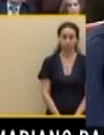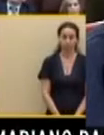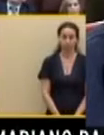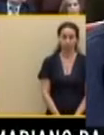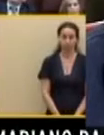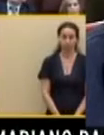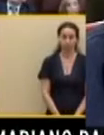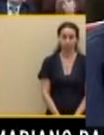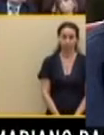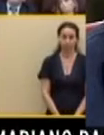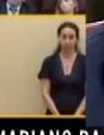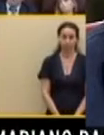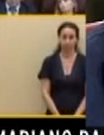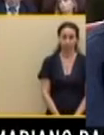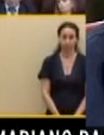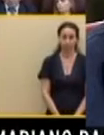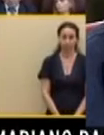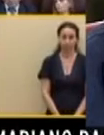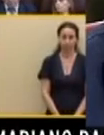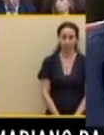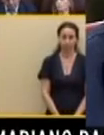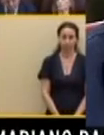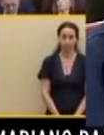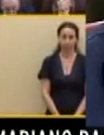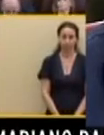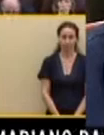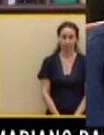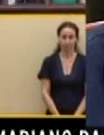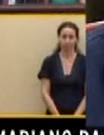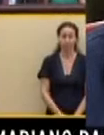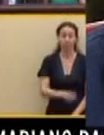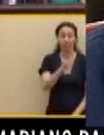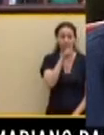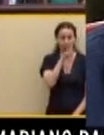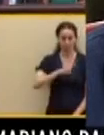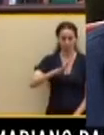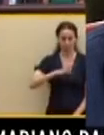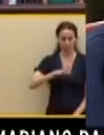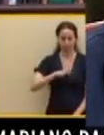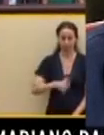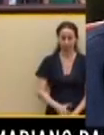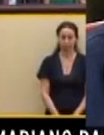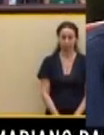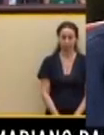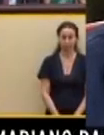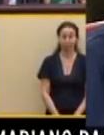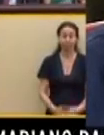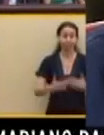nacional rajoy hay un discurso que entender las referencias literarias